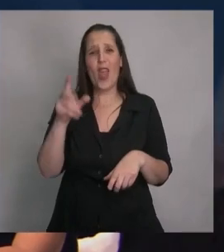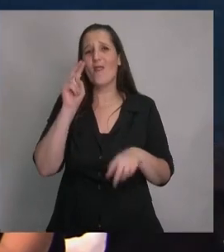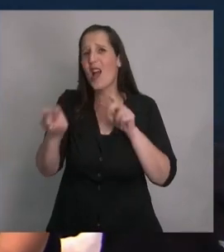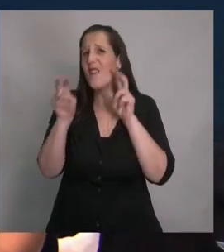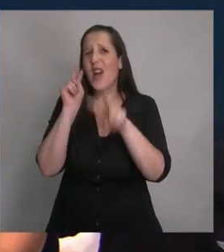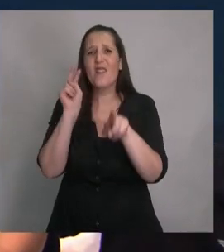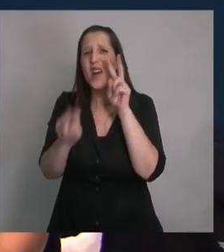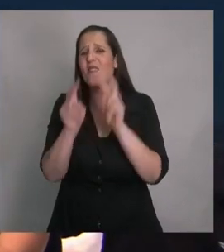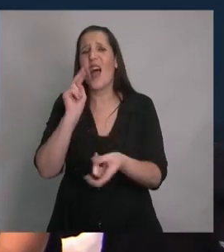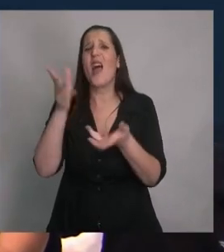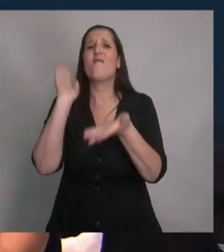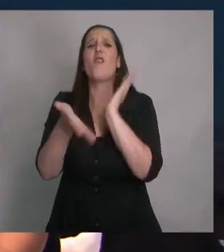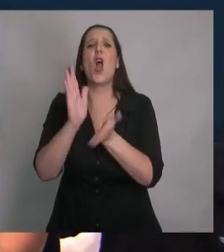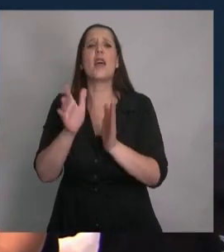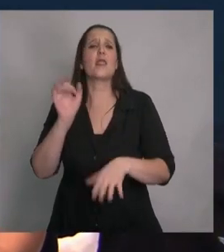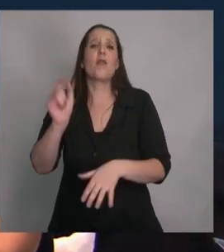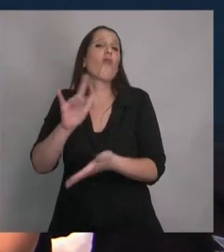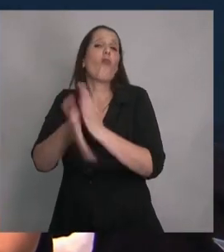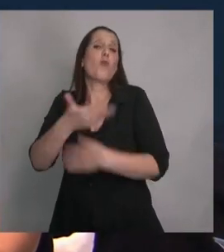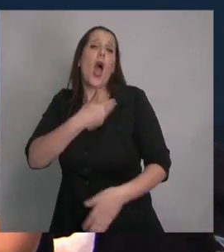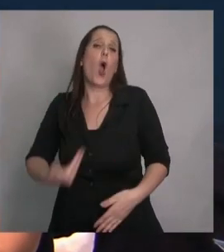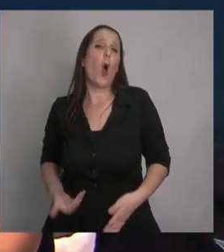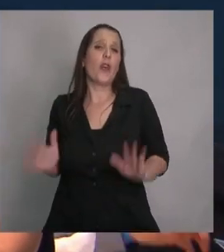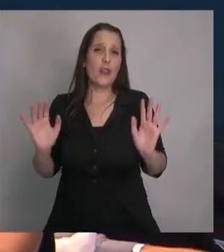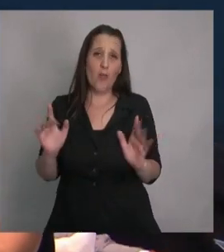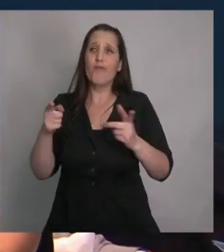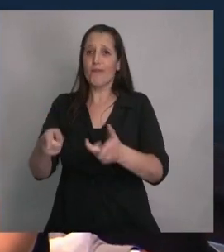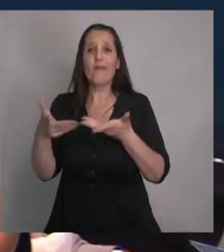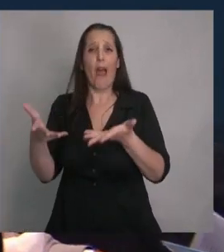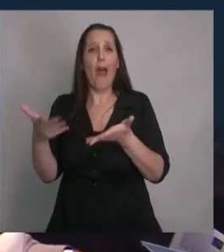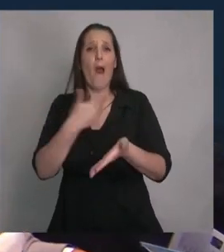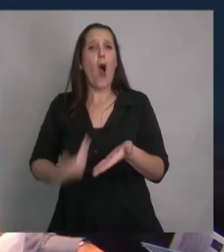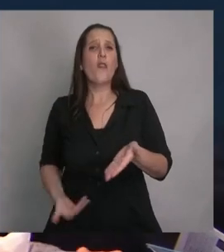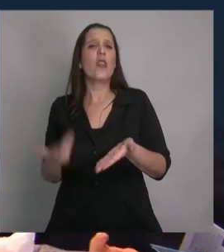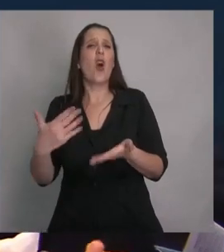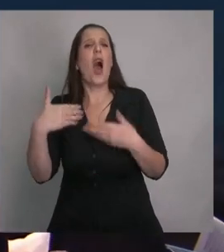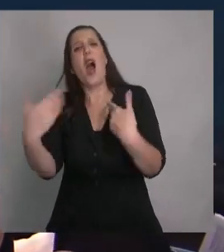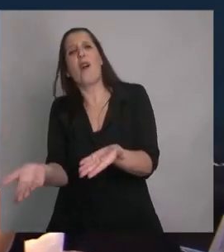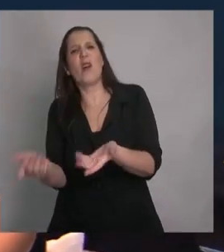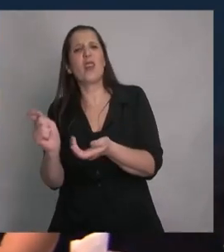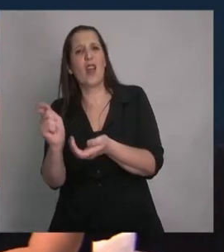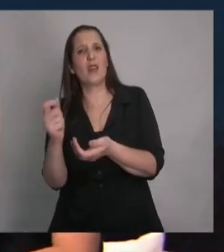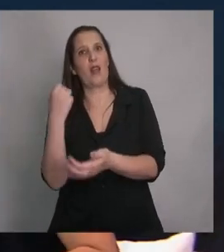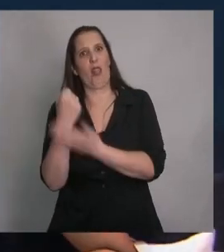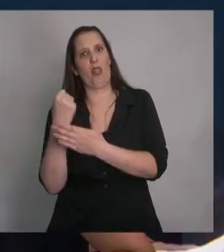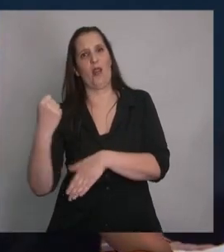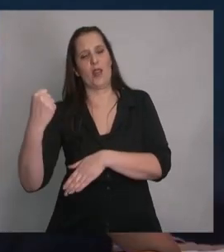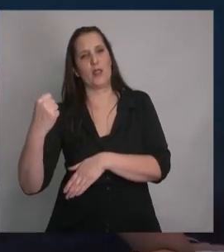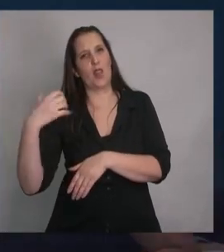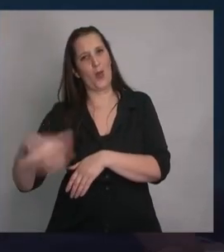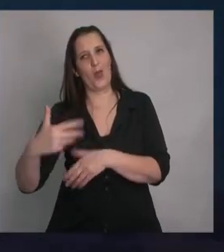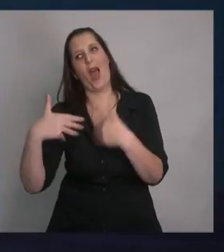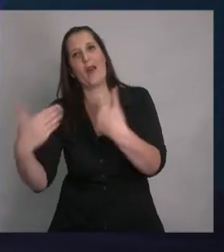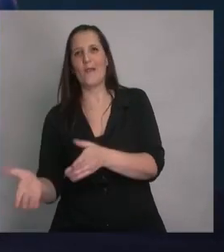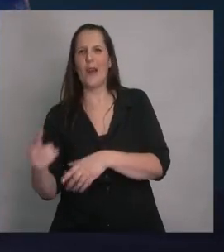una forma de gobernar que beneficia a las extremas derechas, que beneficia a